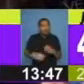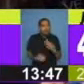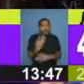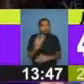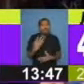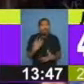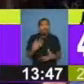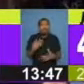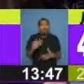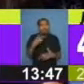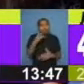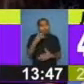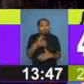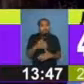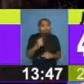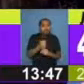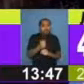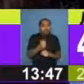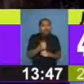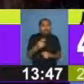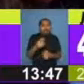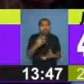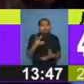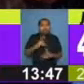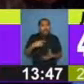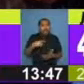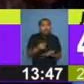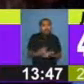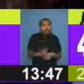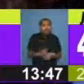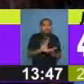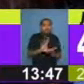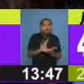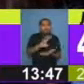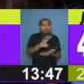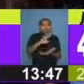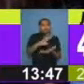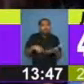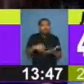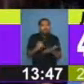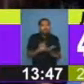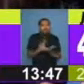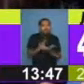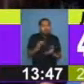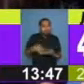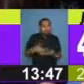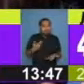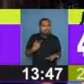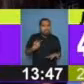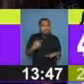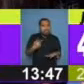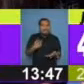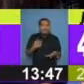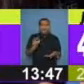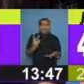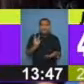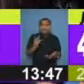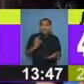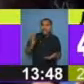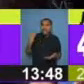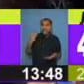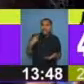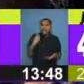justificación. No. ¿Pudo hablar con alguien? No, no, no, no hay nadie. Ya hace 2 años que el intendente no está